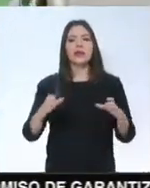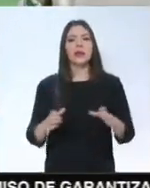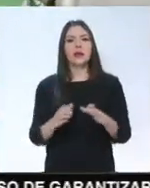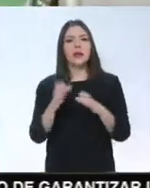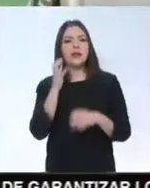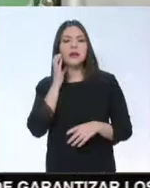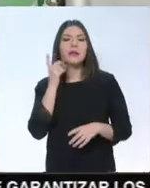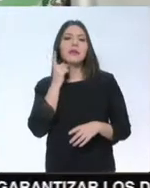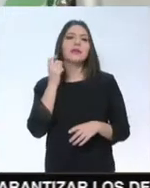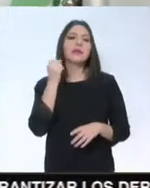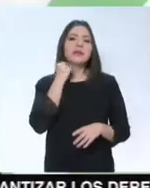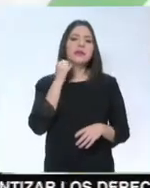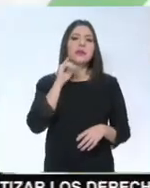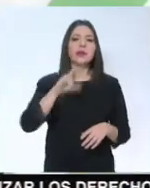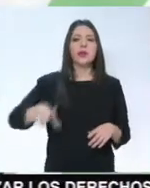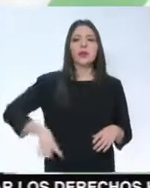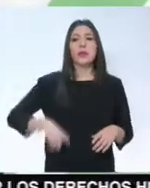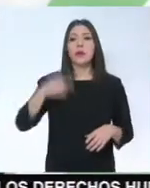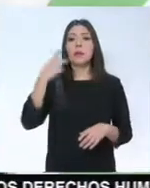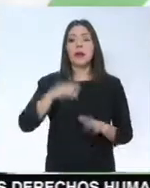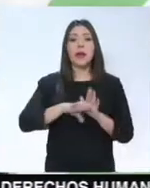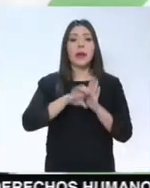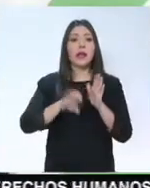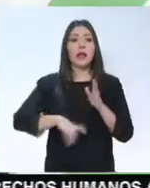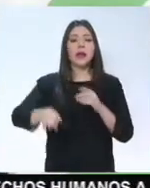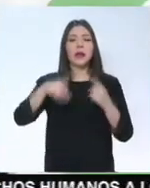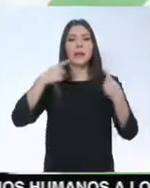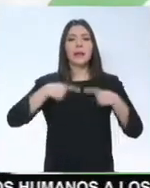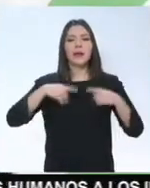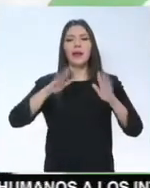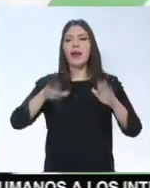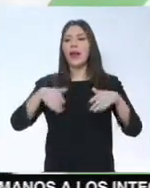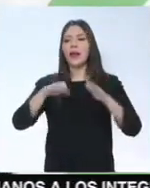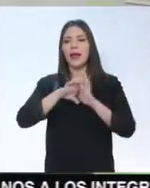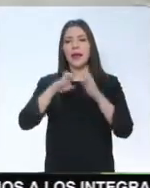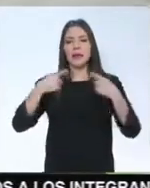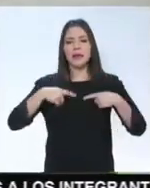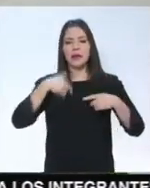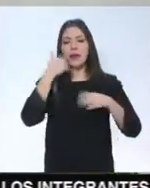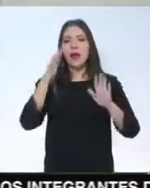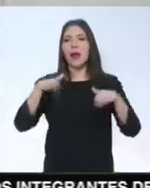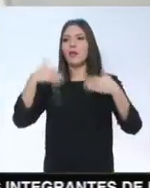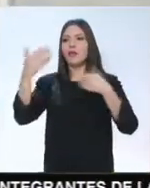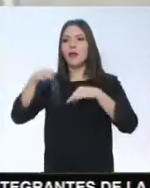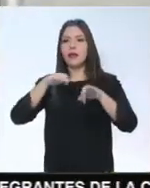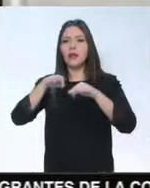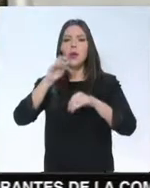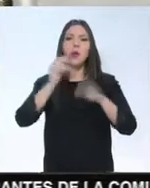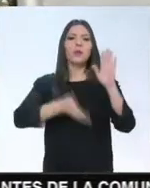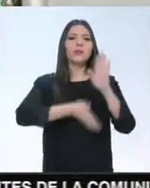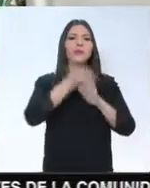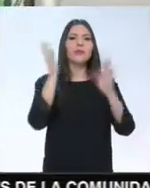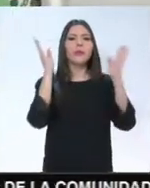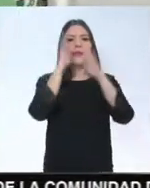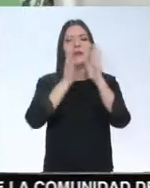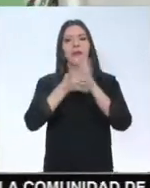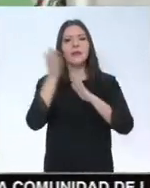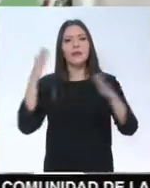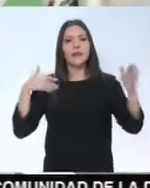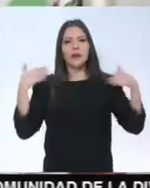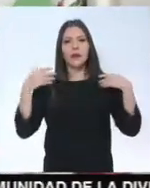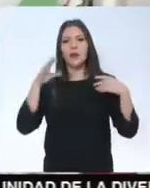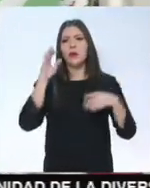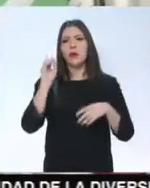en certeza para el ciudadano cuando va a su trabajo, cuando sale a divertirse, o simplemente cuando los muchachos van a